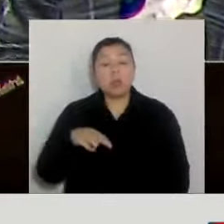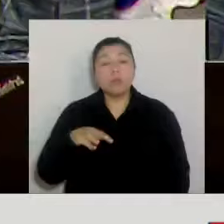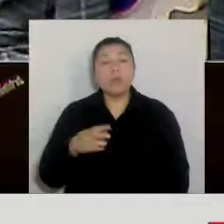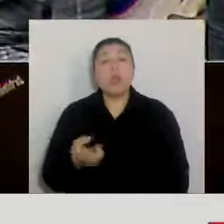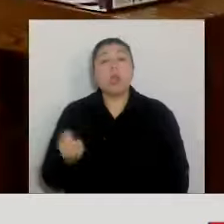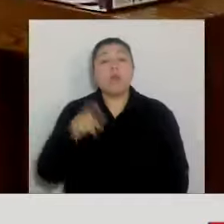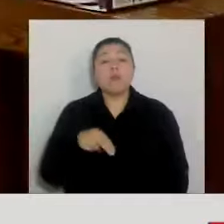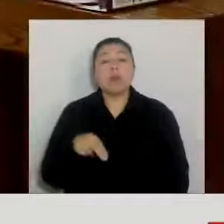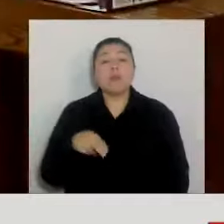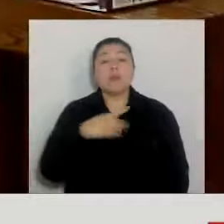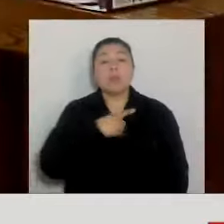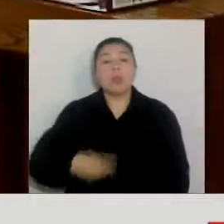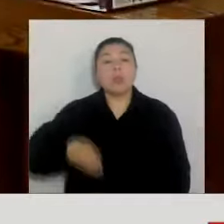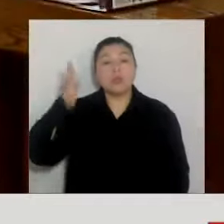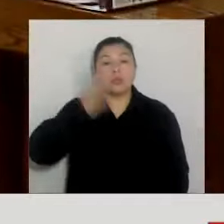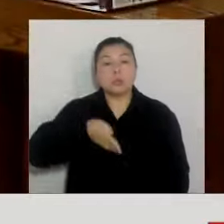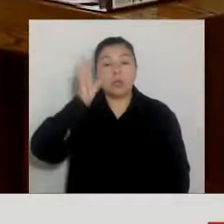sesión